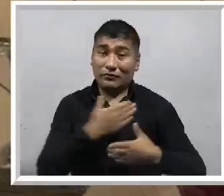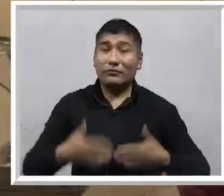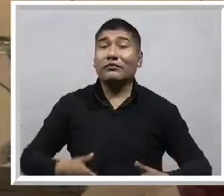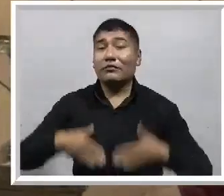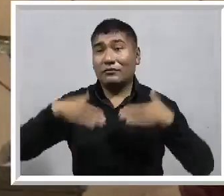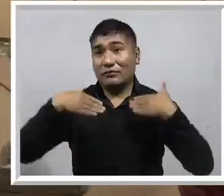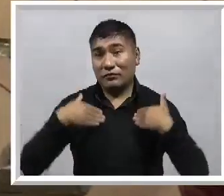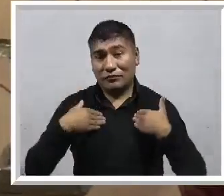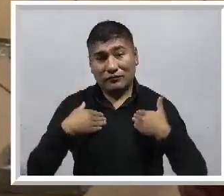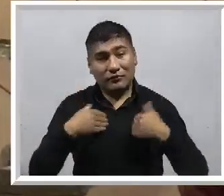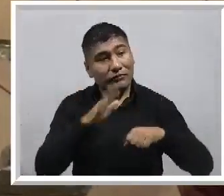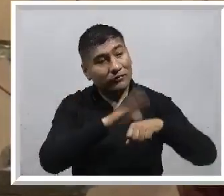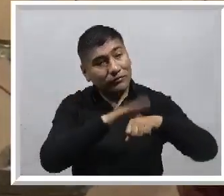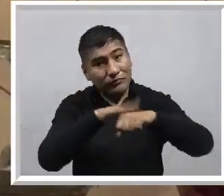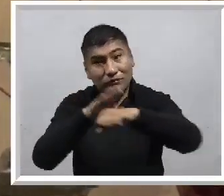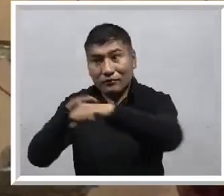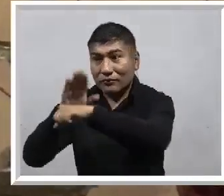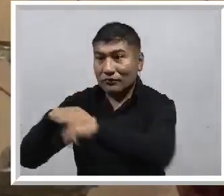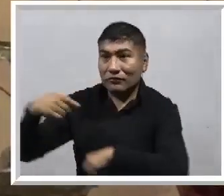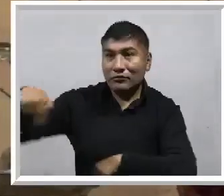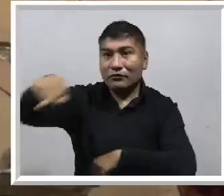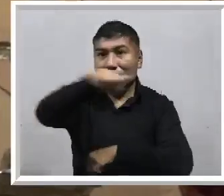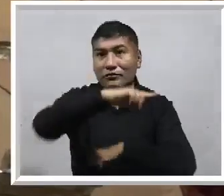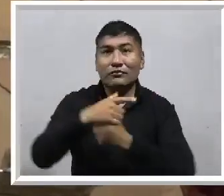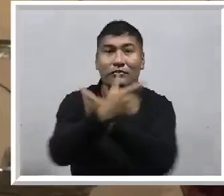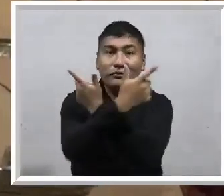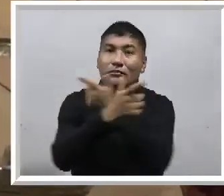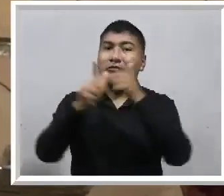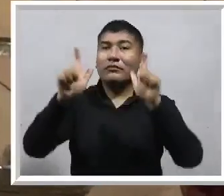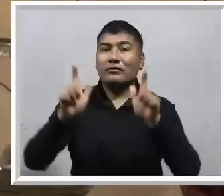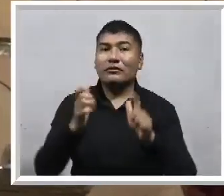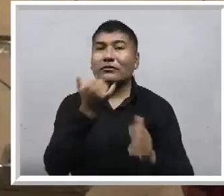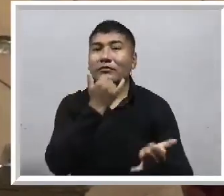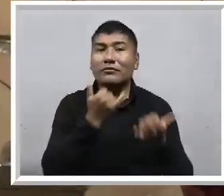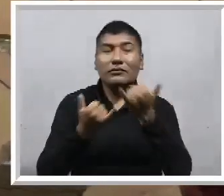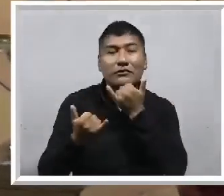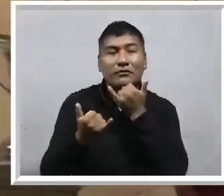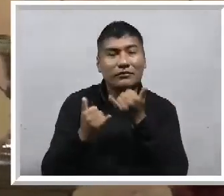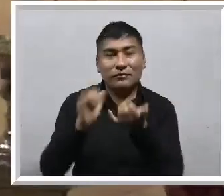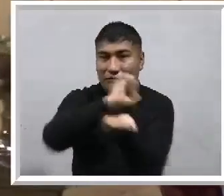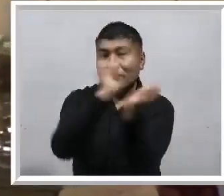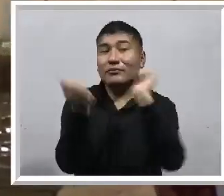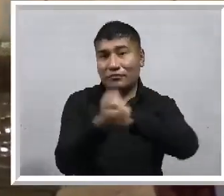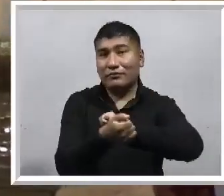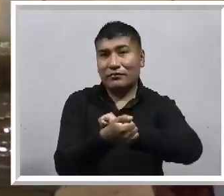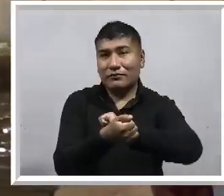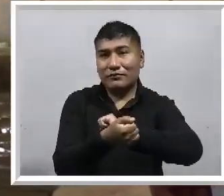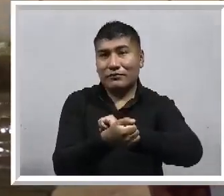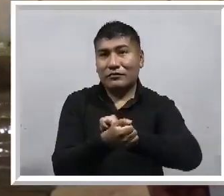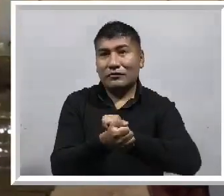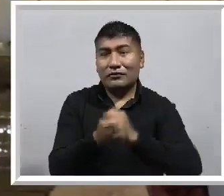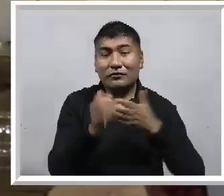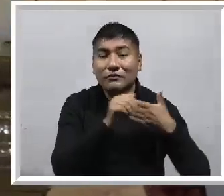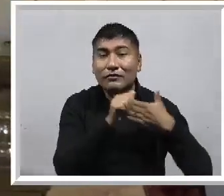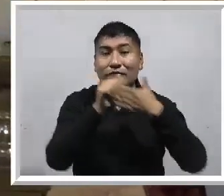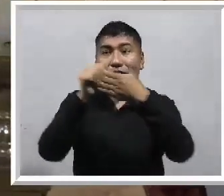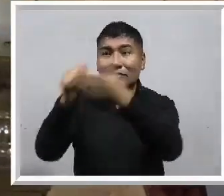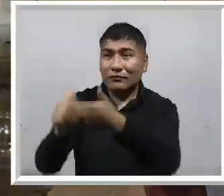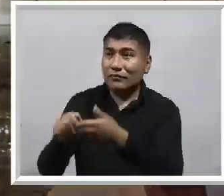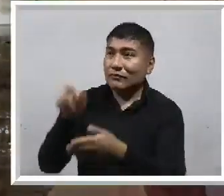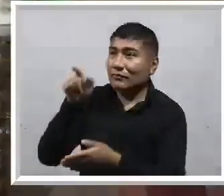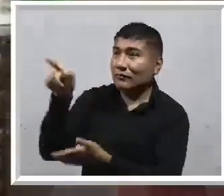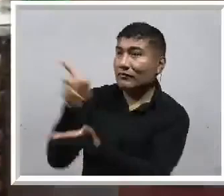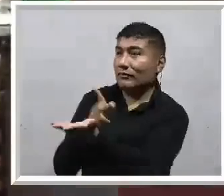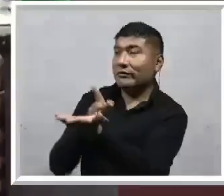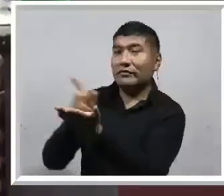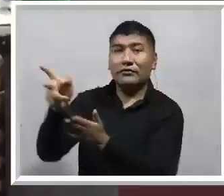encamina hermanos a liberarnos de todos los males nos conduce a la verdad